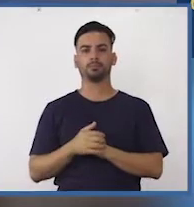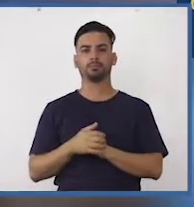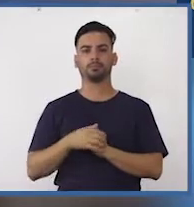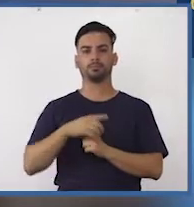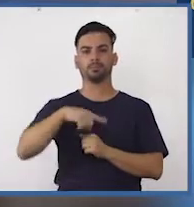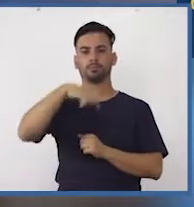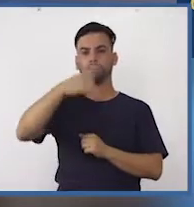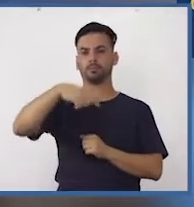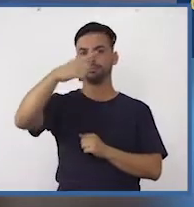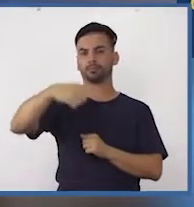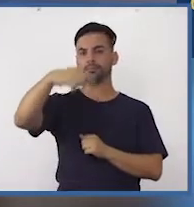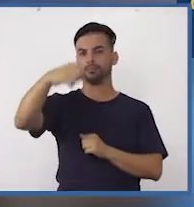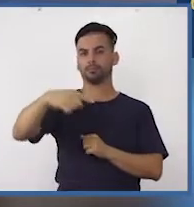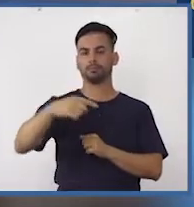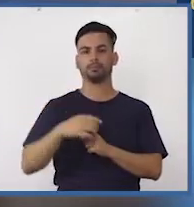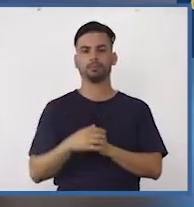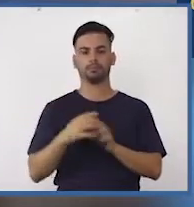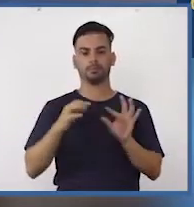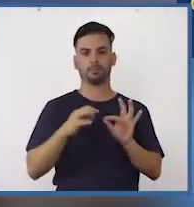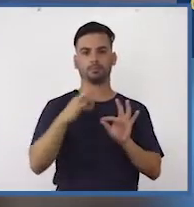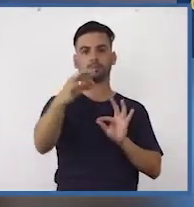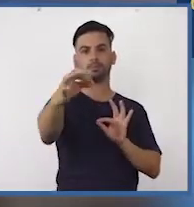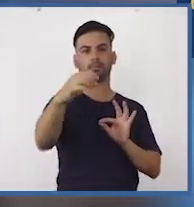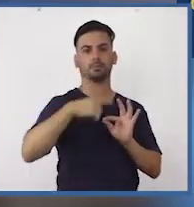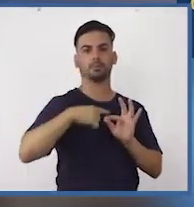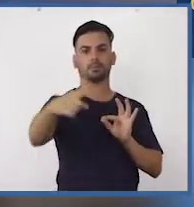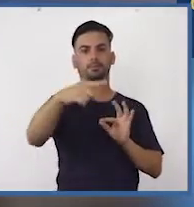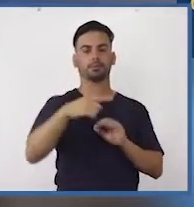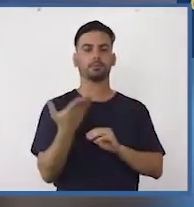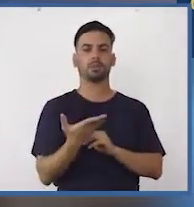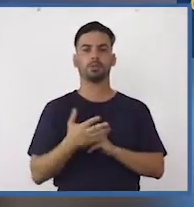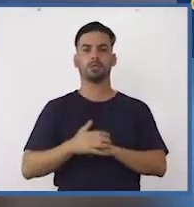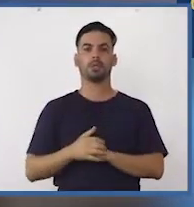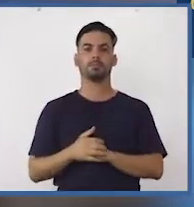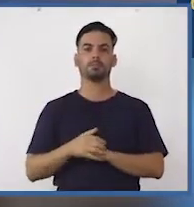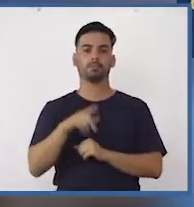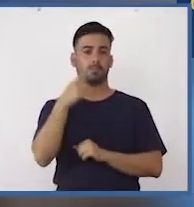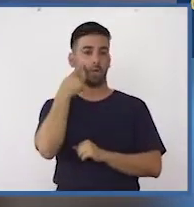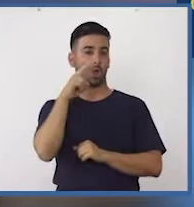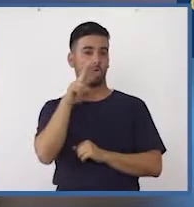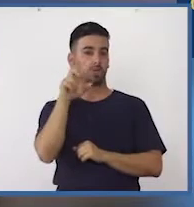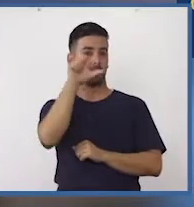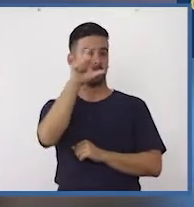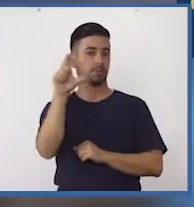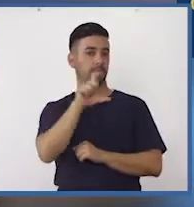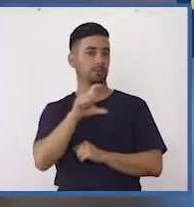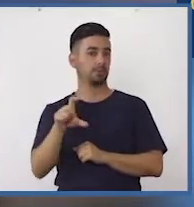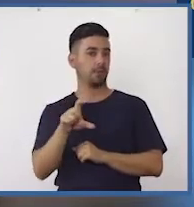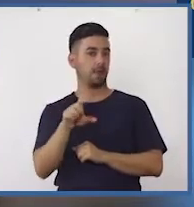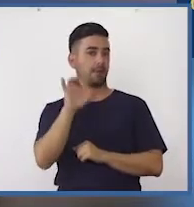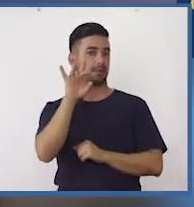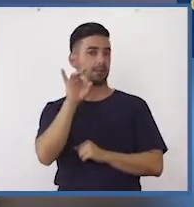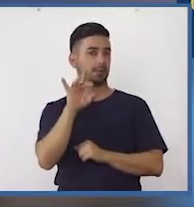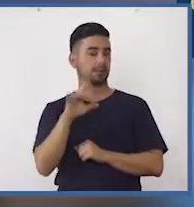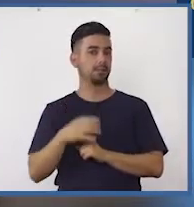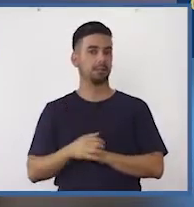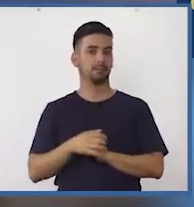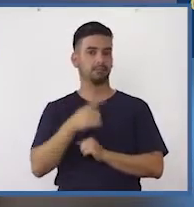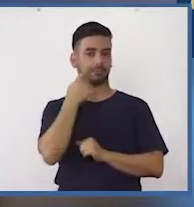tener en cuenta una tabla 1.1 donde aparecen diferentes velocidades que yo en un momento determinado puedo